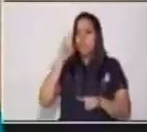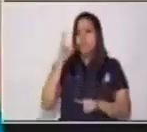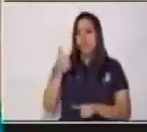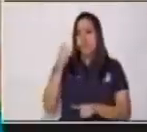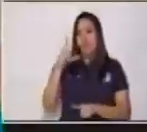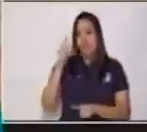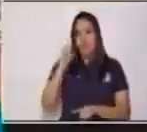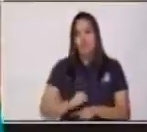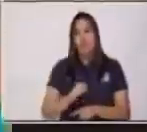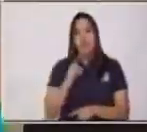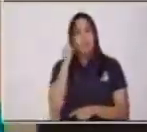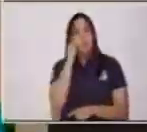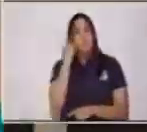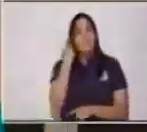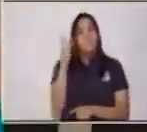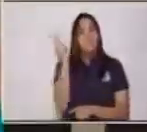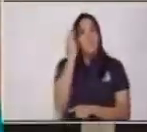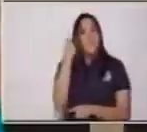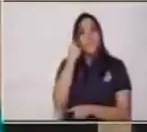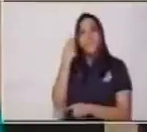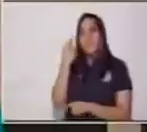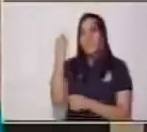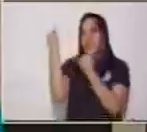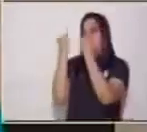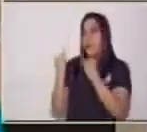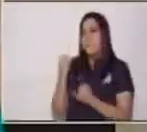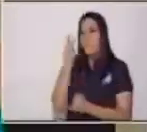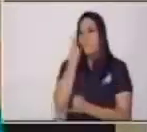quiero que me acompañes y que veas esta imagen.